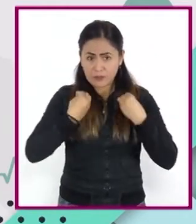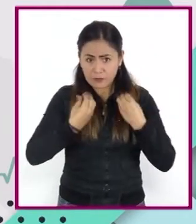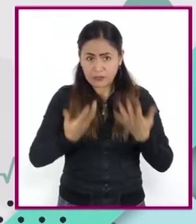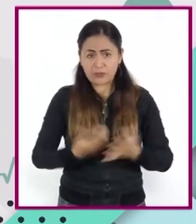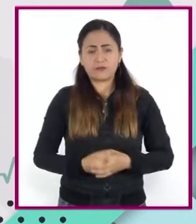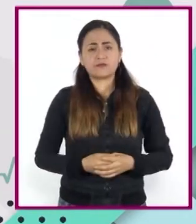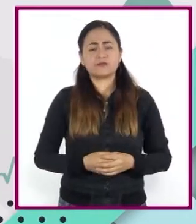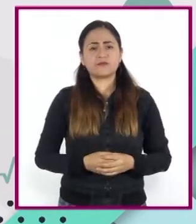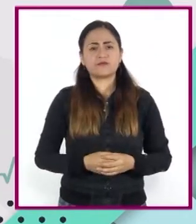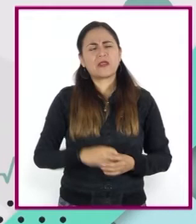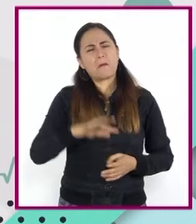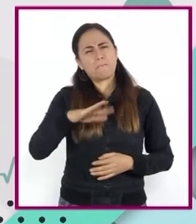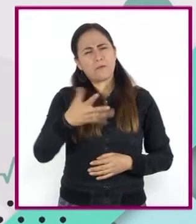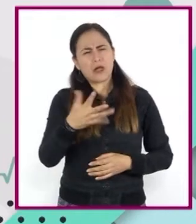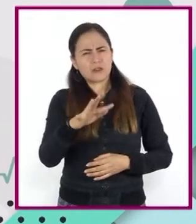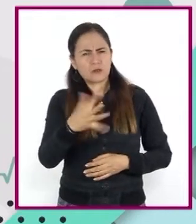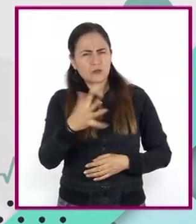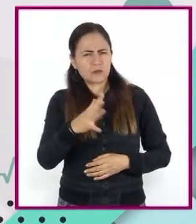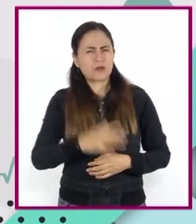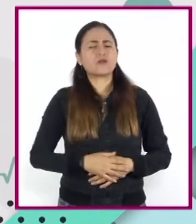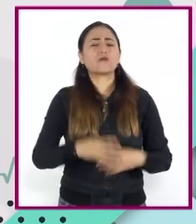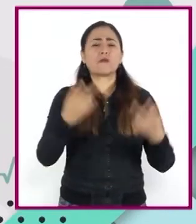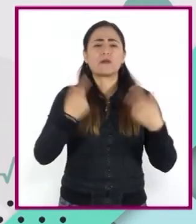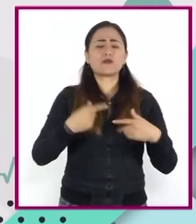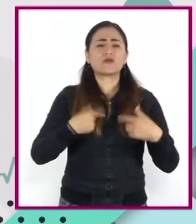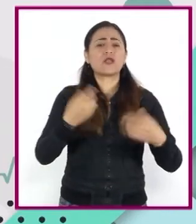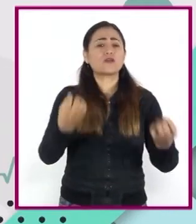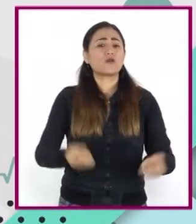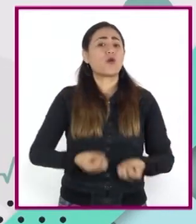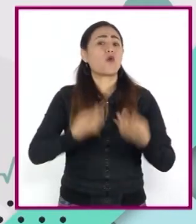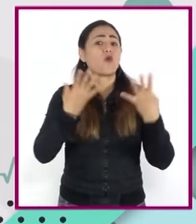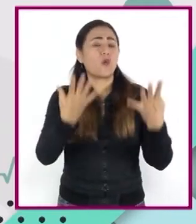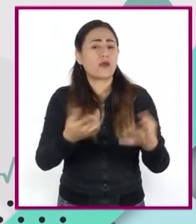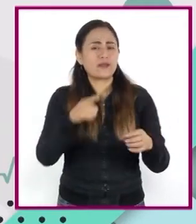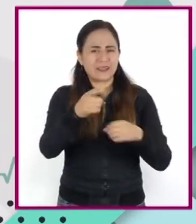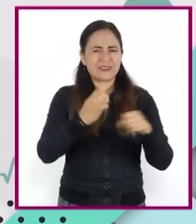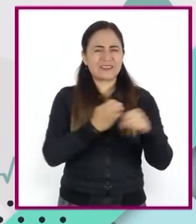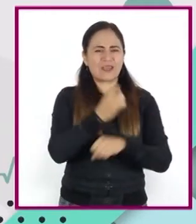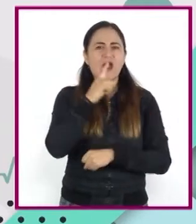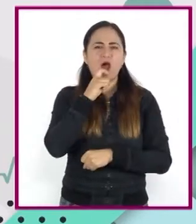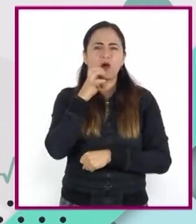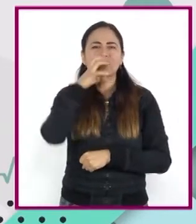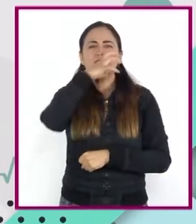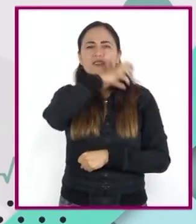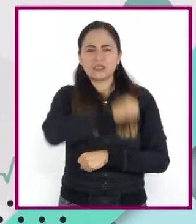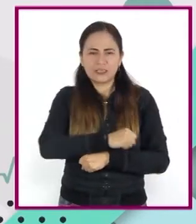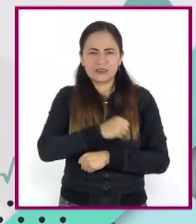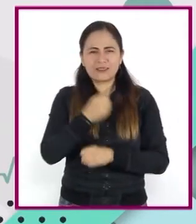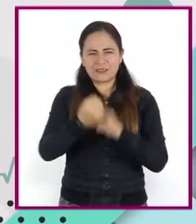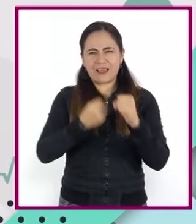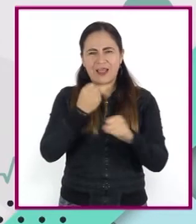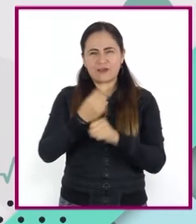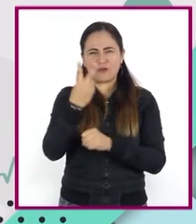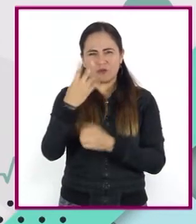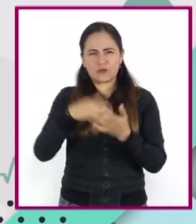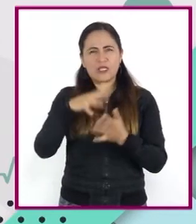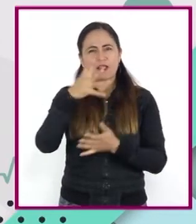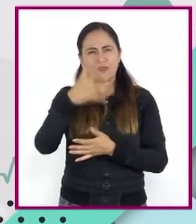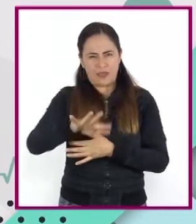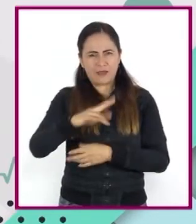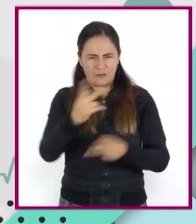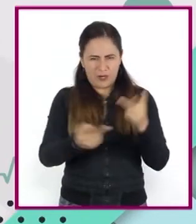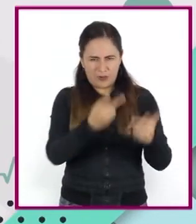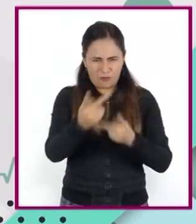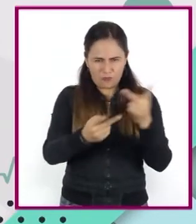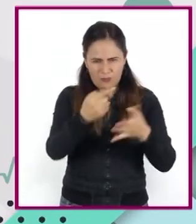población? ¿Aproximadamente cuántos habitantes tiene Aguascalientes de acuerdo con el Censo 2010? Entre otras